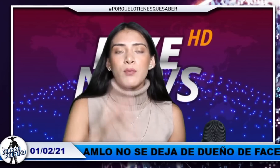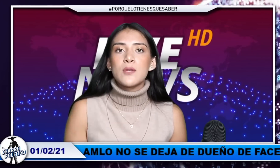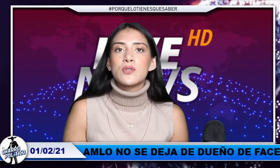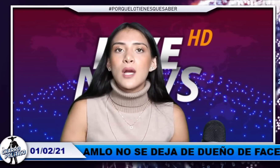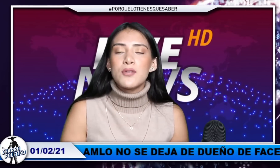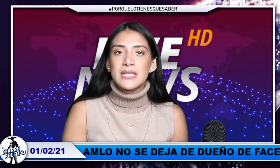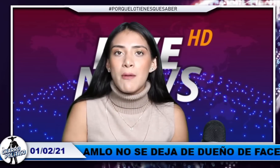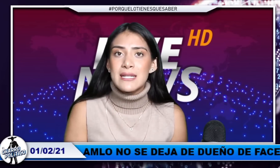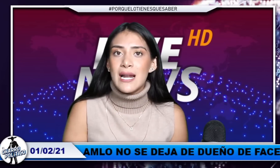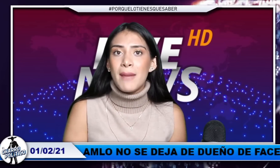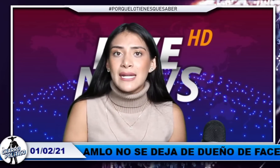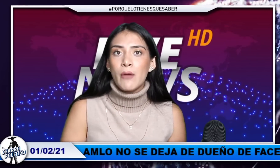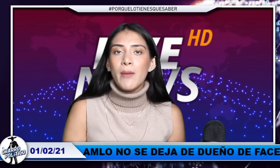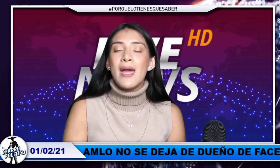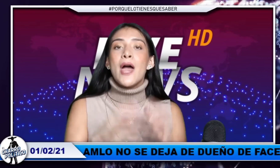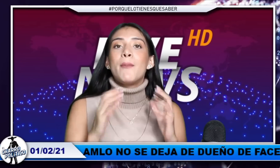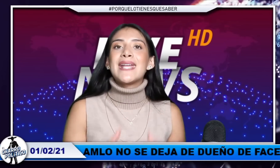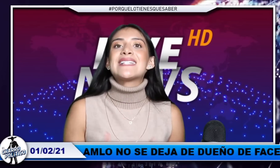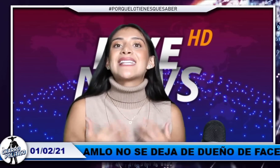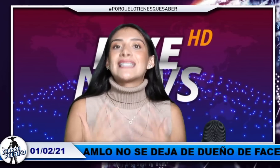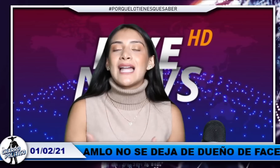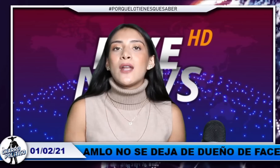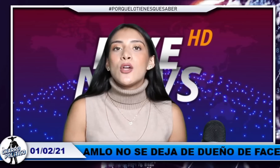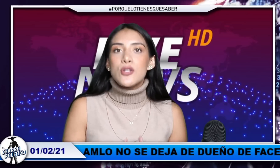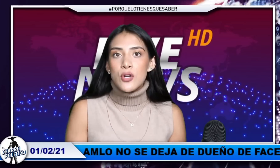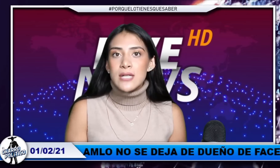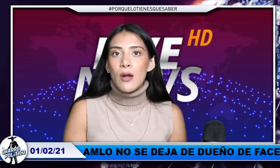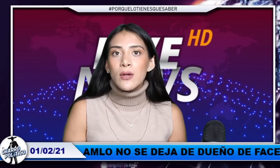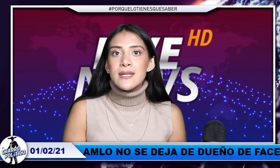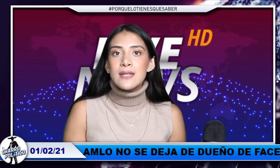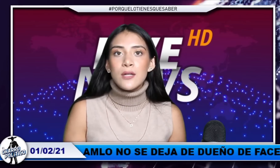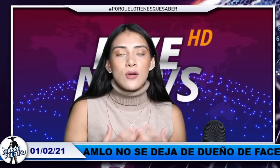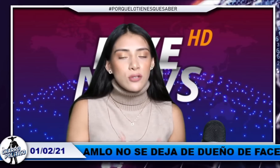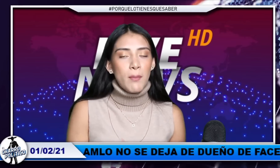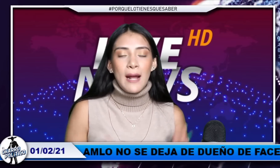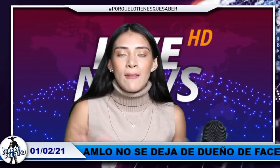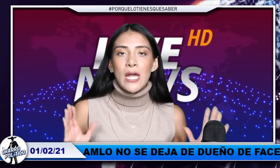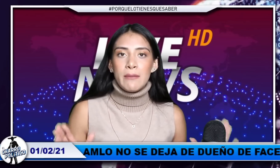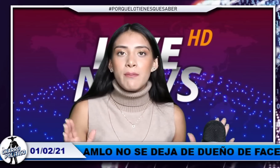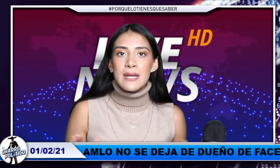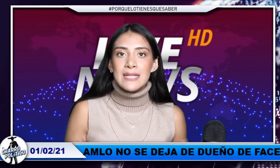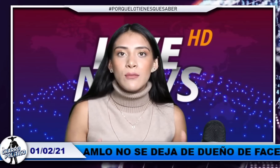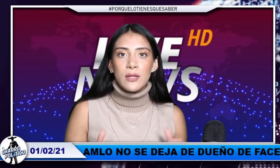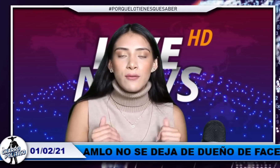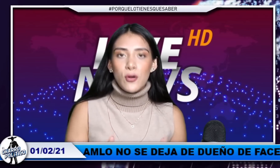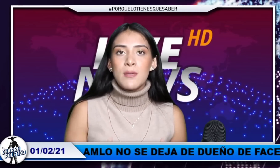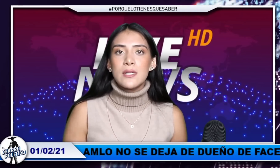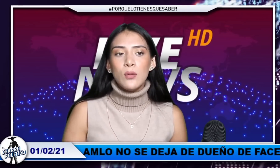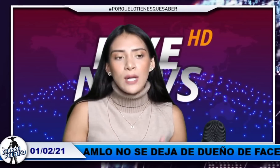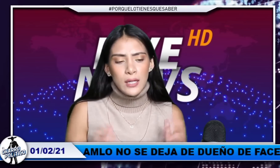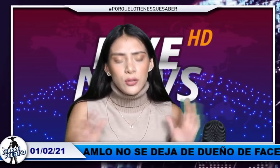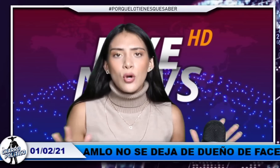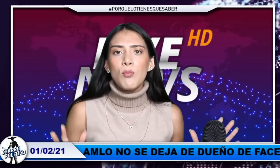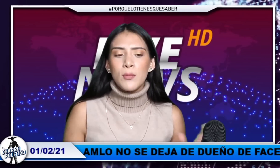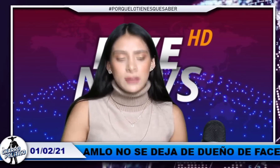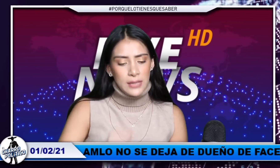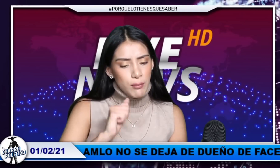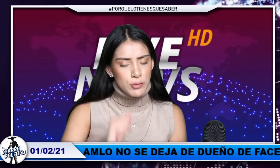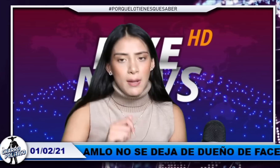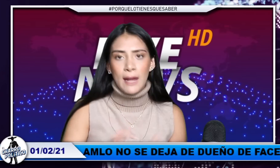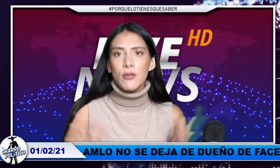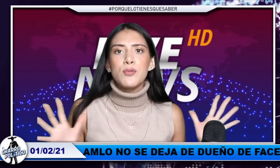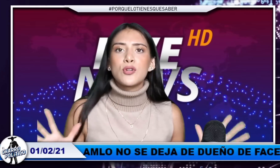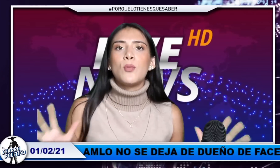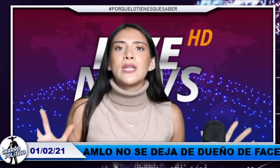y también puedes buscarlos a través de la página web Prestatlán. Yo ya lo hice, yo estoy pagando ahí mi préstamo de forma segura, y yo comprometida